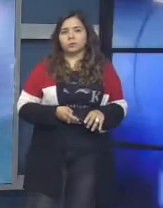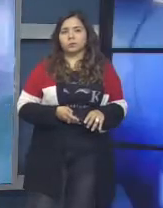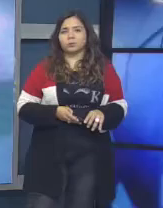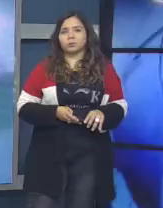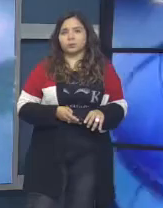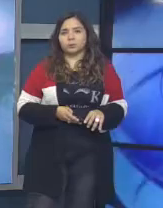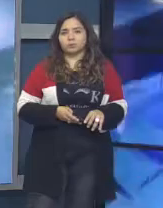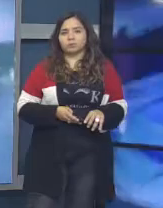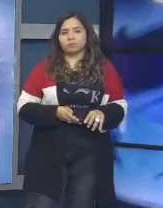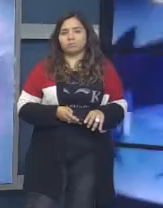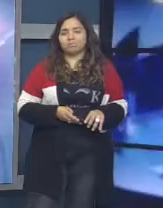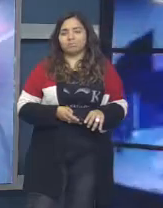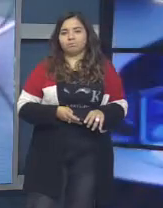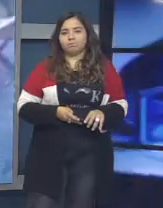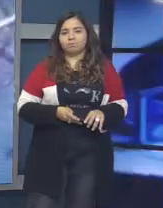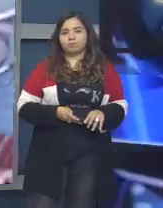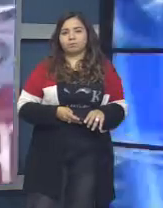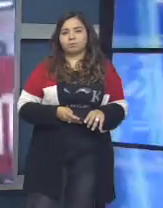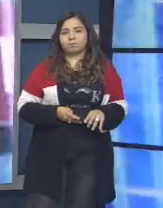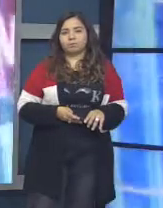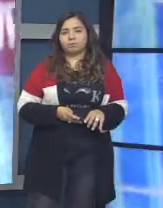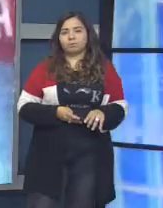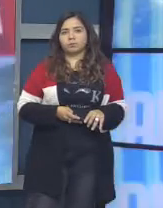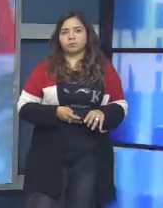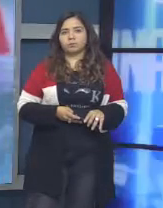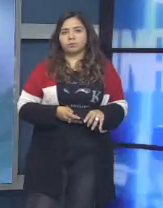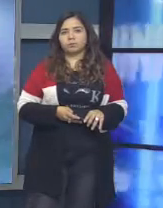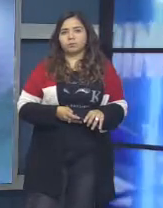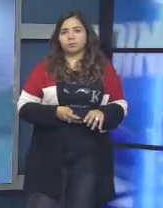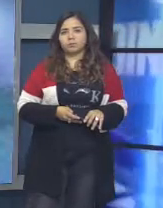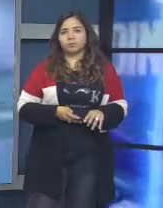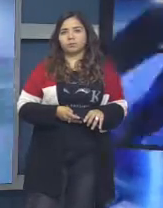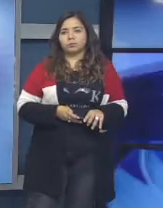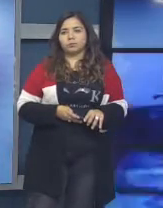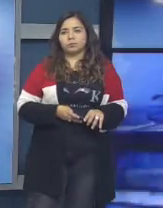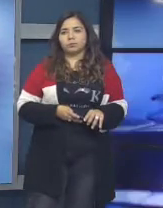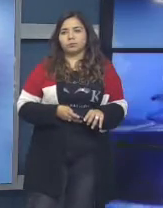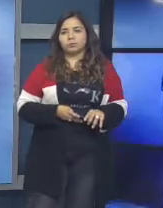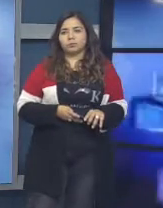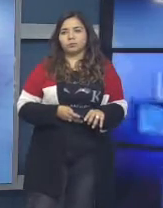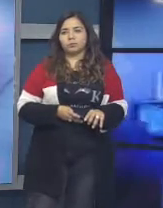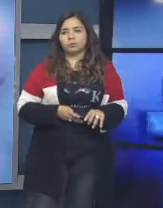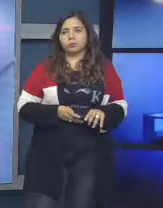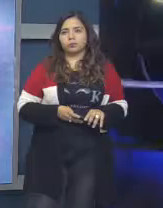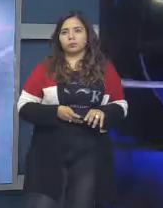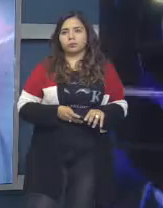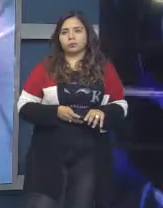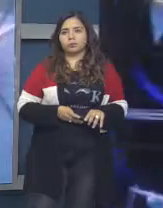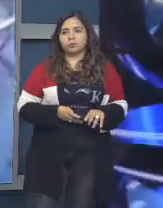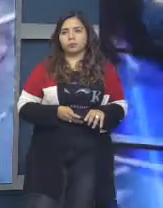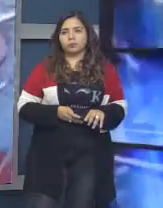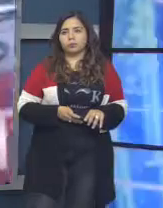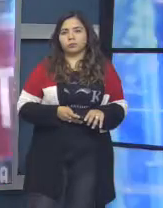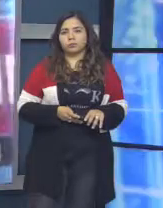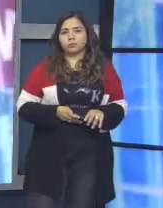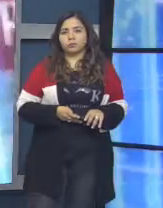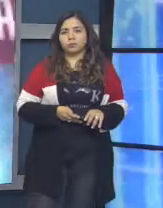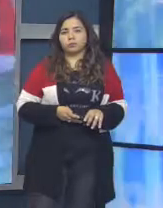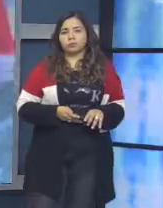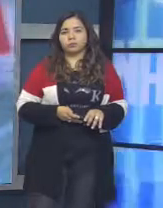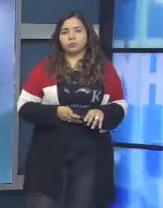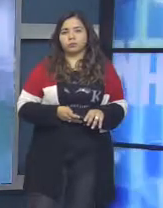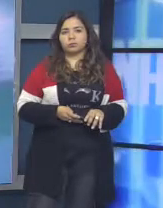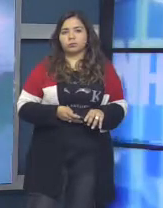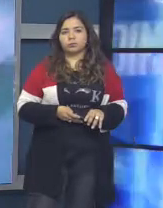aplicar, si hay un rebrote en algún lugar determinado, cómo va a ser el protocolo para